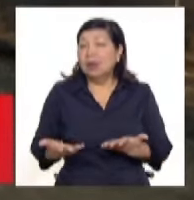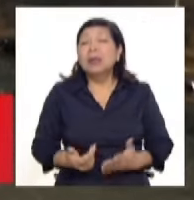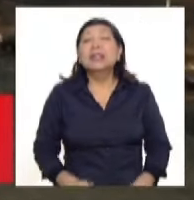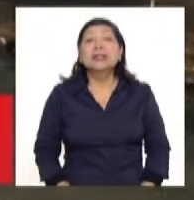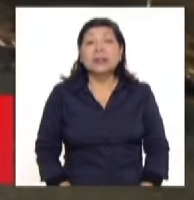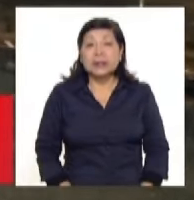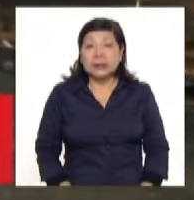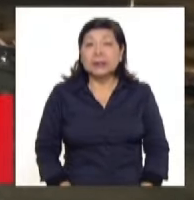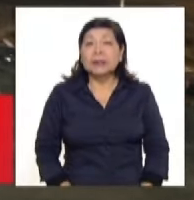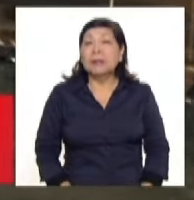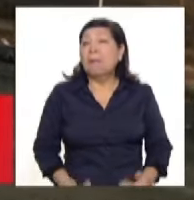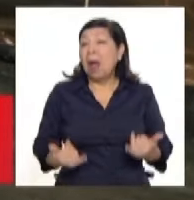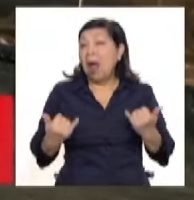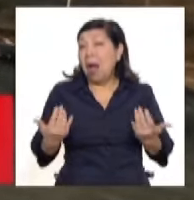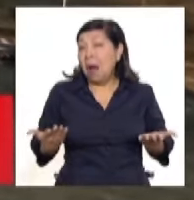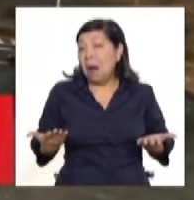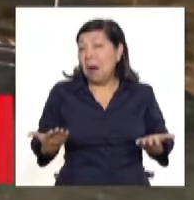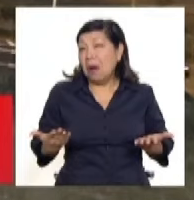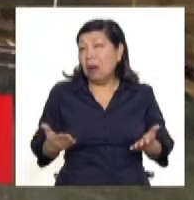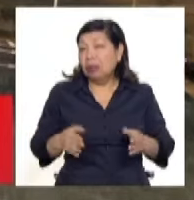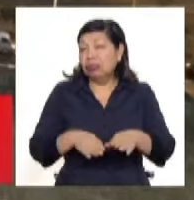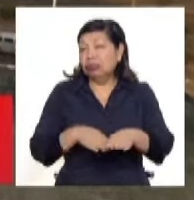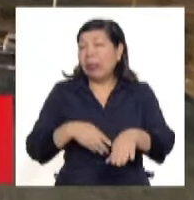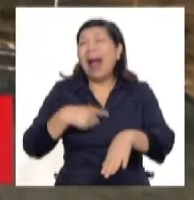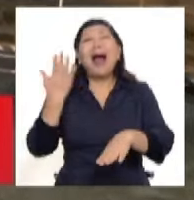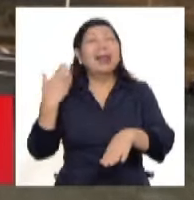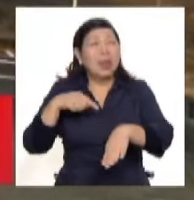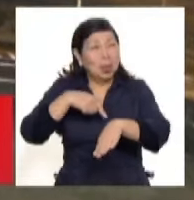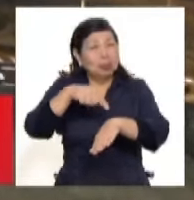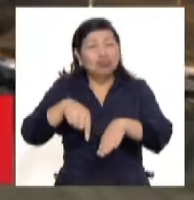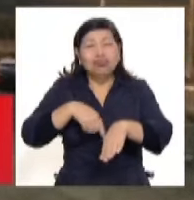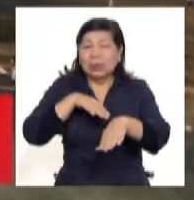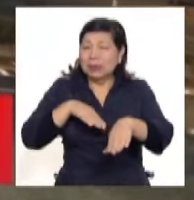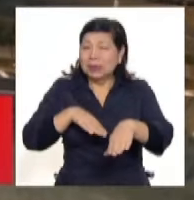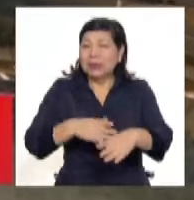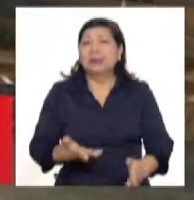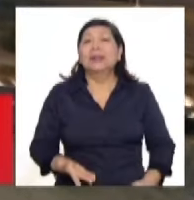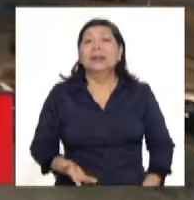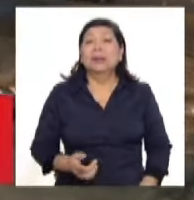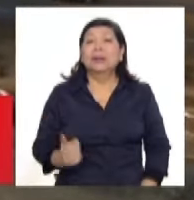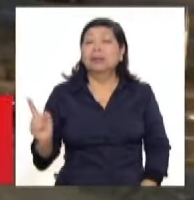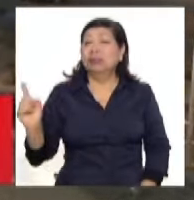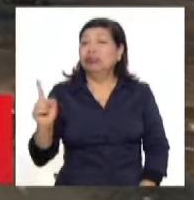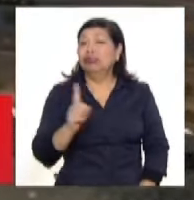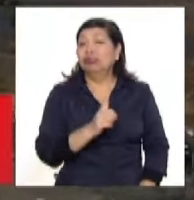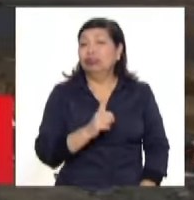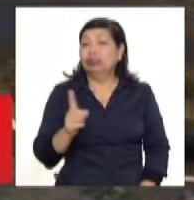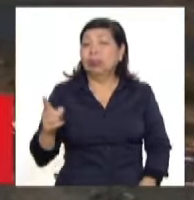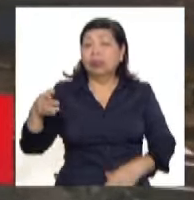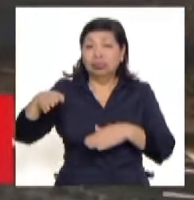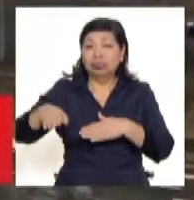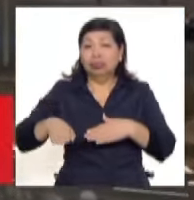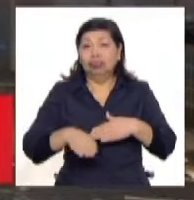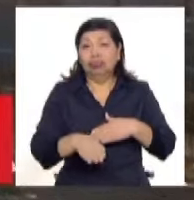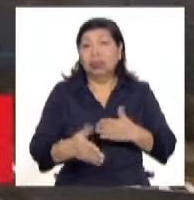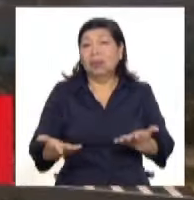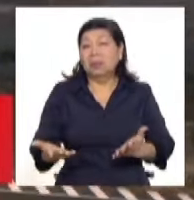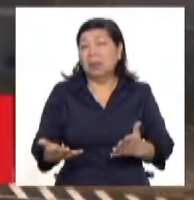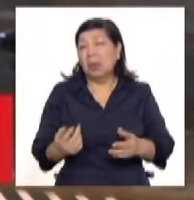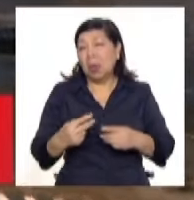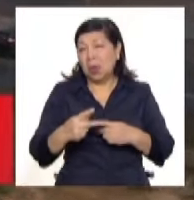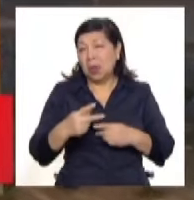metros? Bueno, en las colas que se generaban cuando teníamos el giro a la izquierda en plena bajada, llegaba